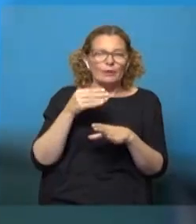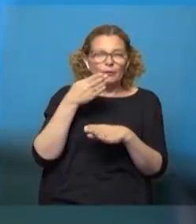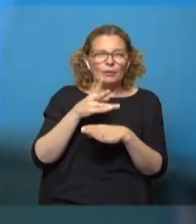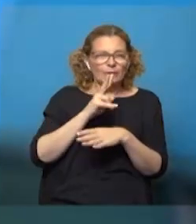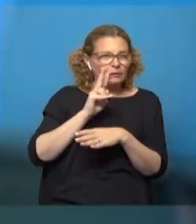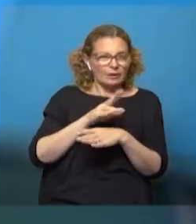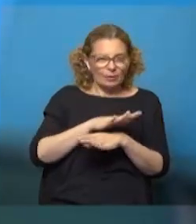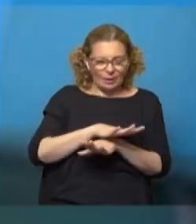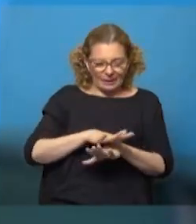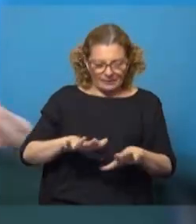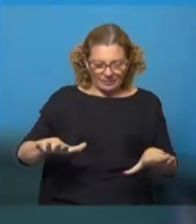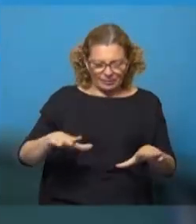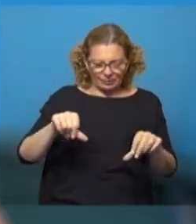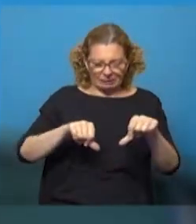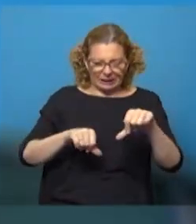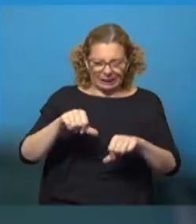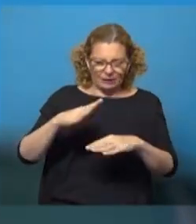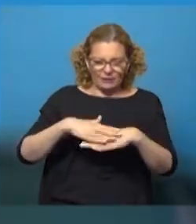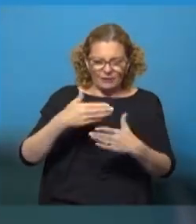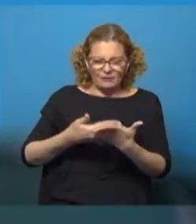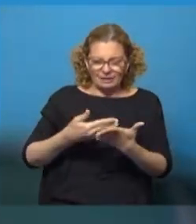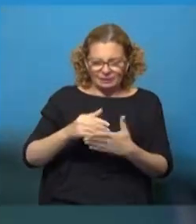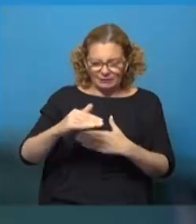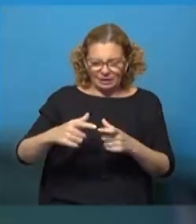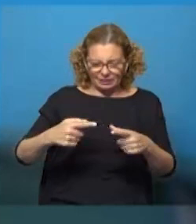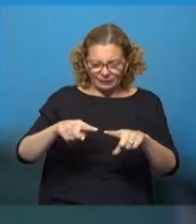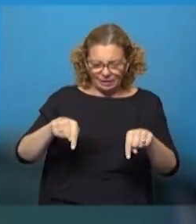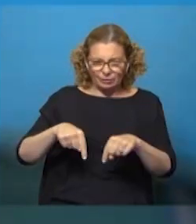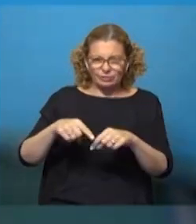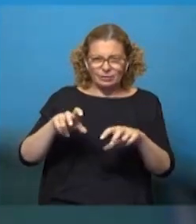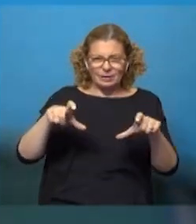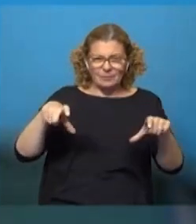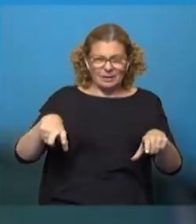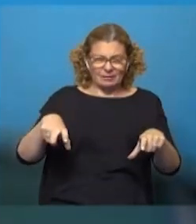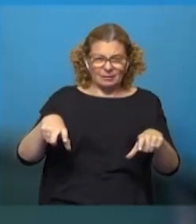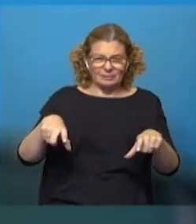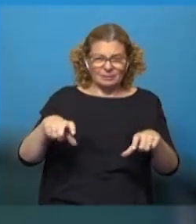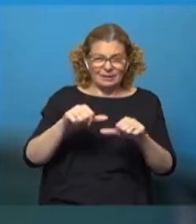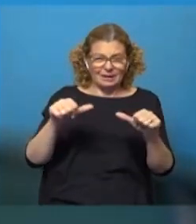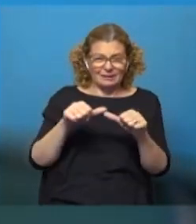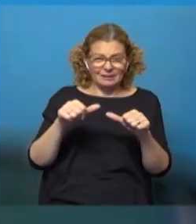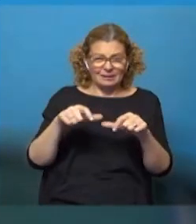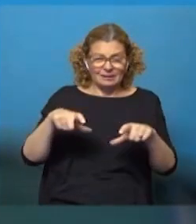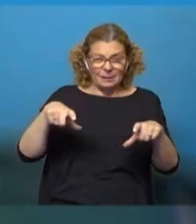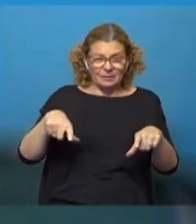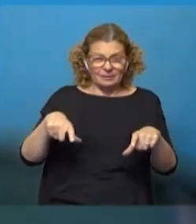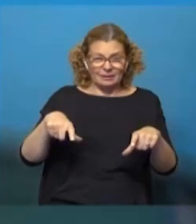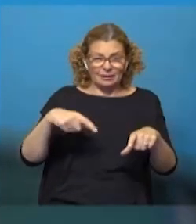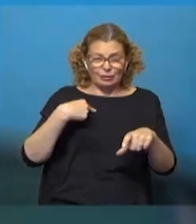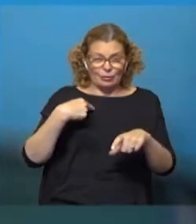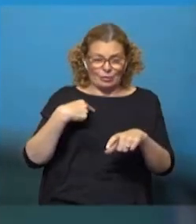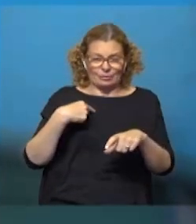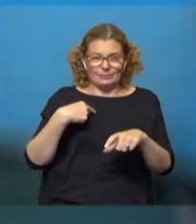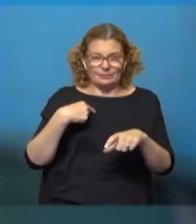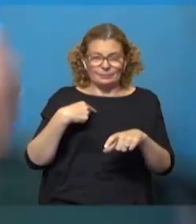y veo todo el piso que está desparejo faltan baldosas qué mesa tengo que hacer la mesa que técnicamente sería